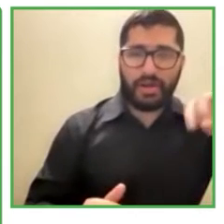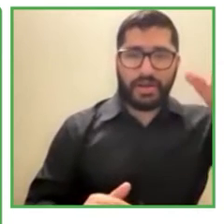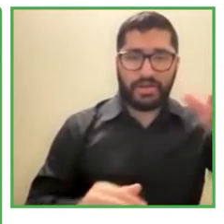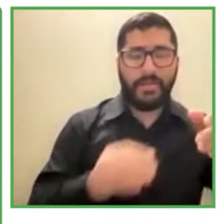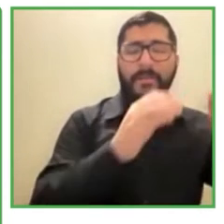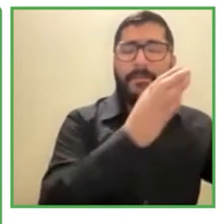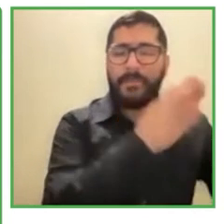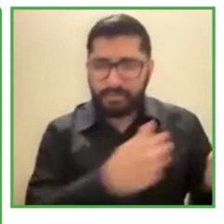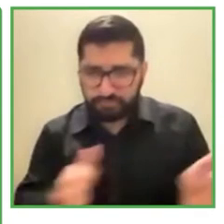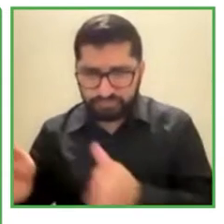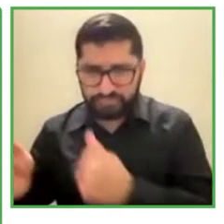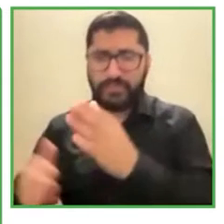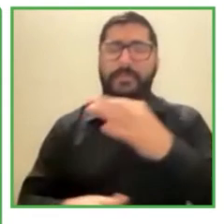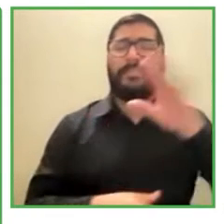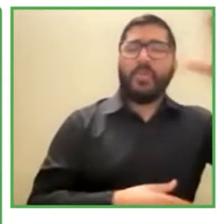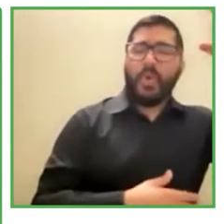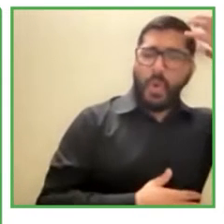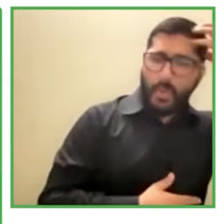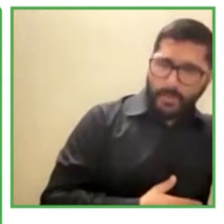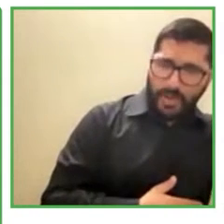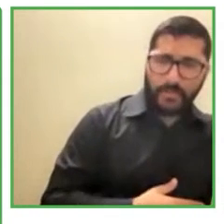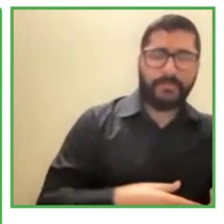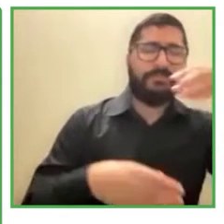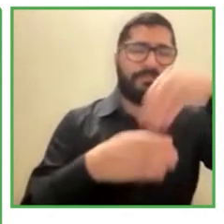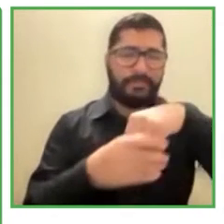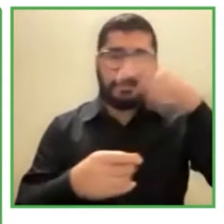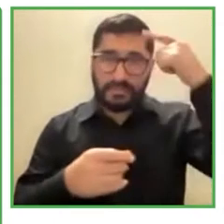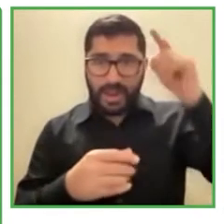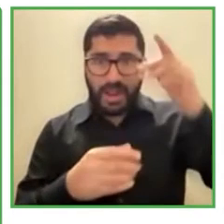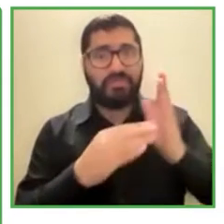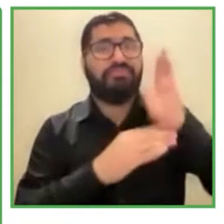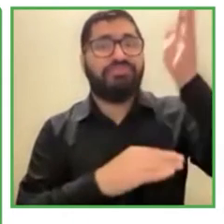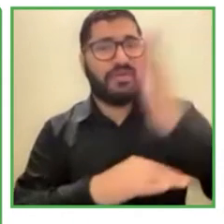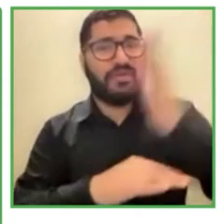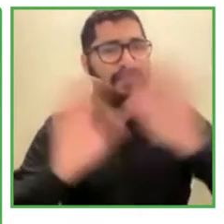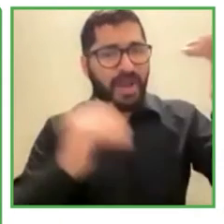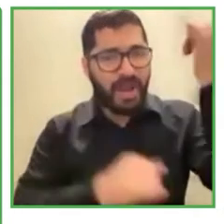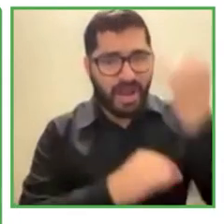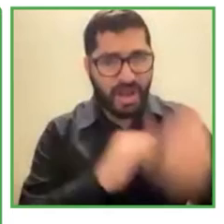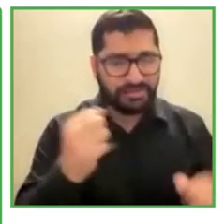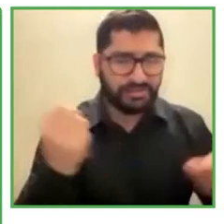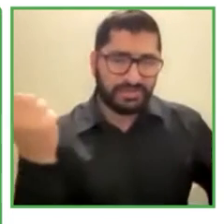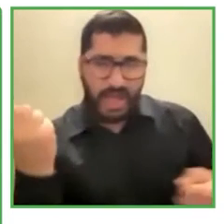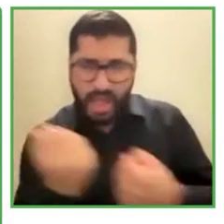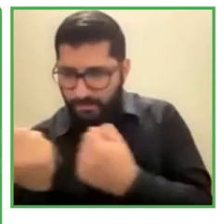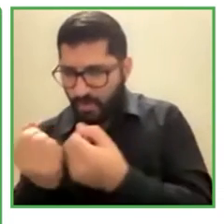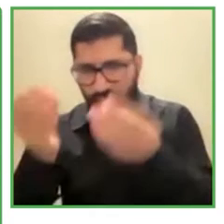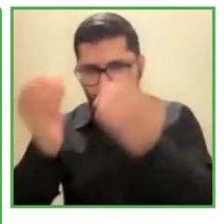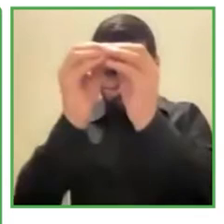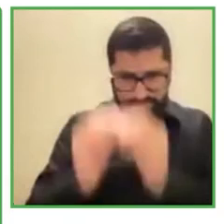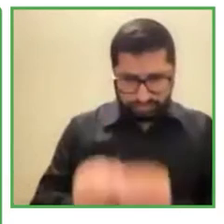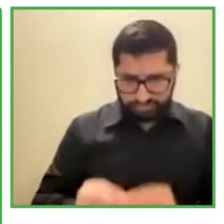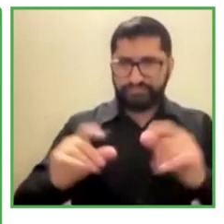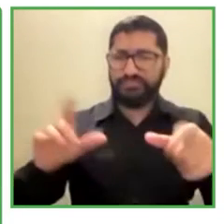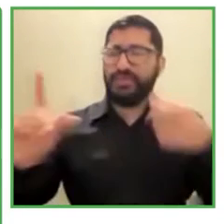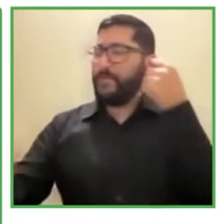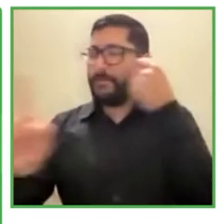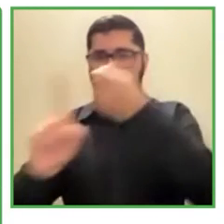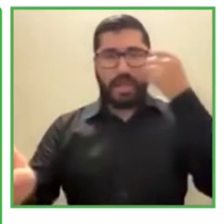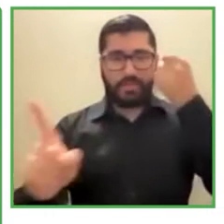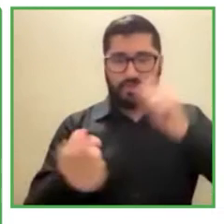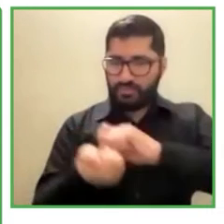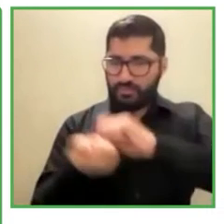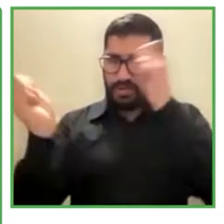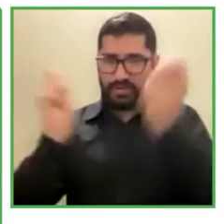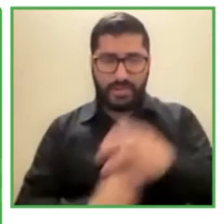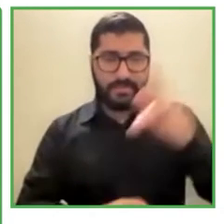final del día nosotros apoyamos la creación de impacto para los empleados, para la auditoría de